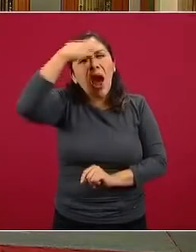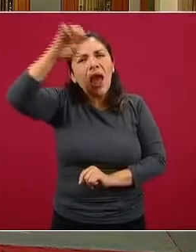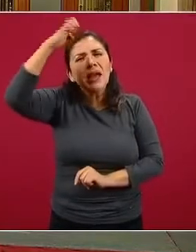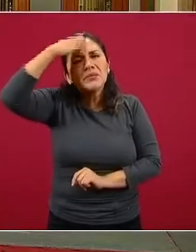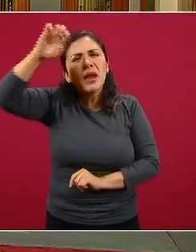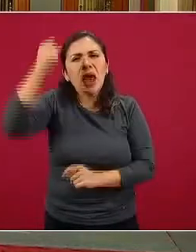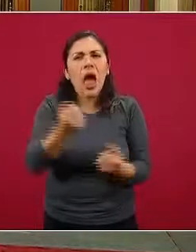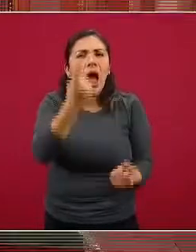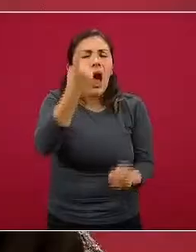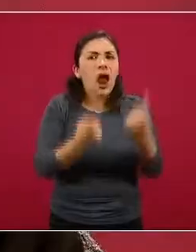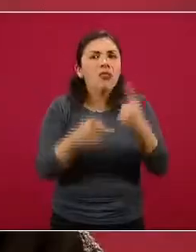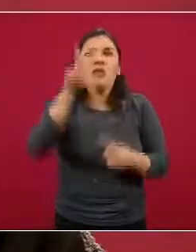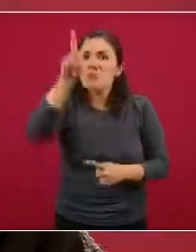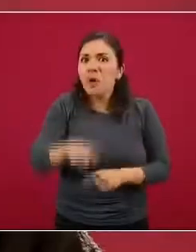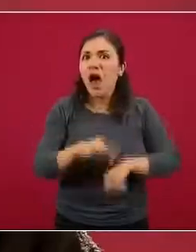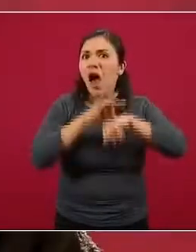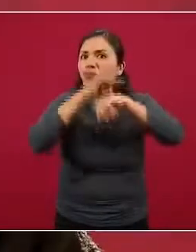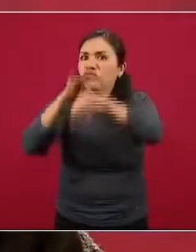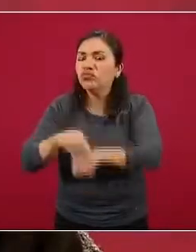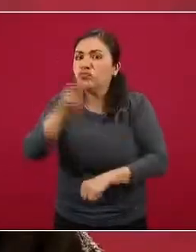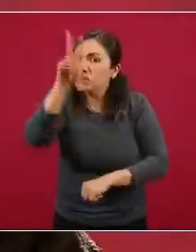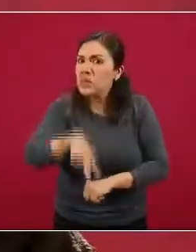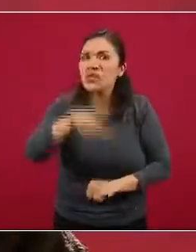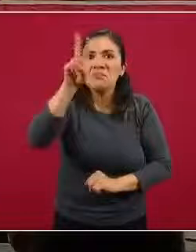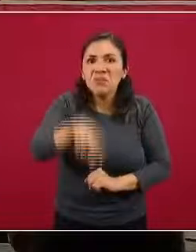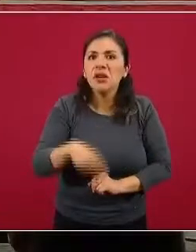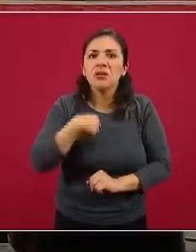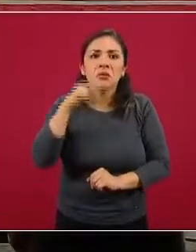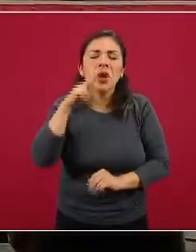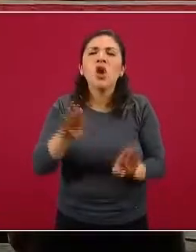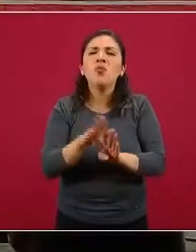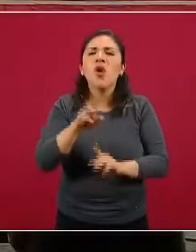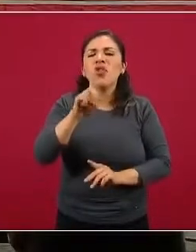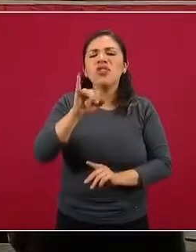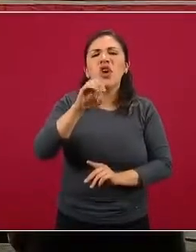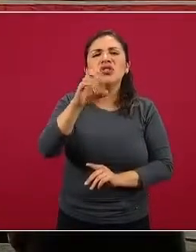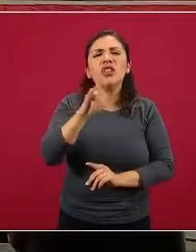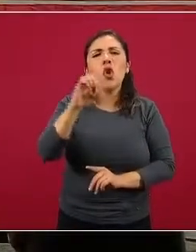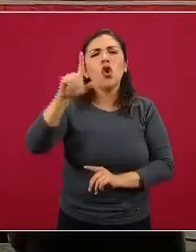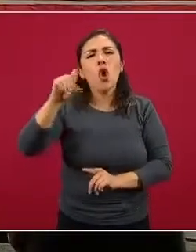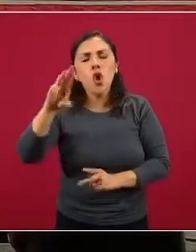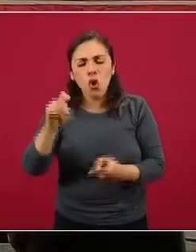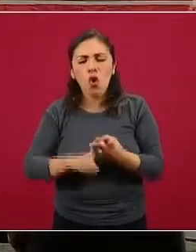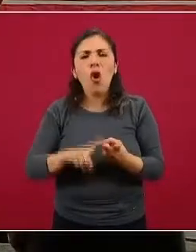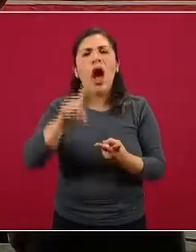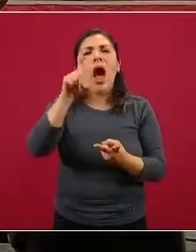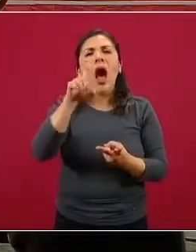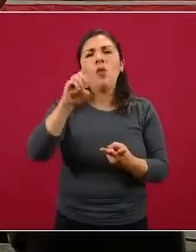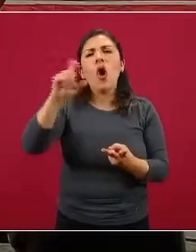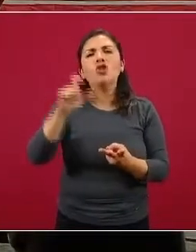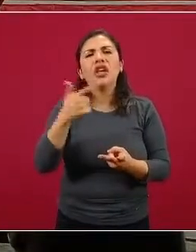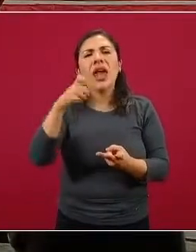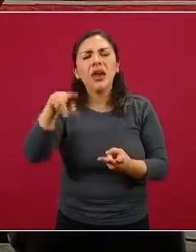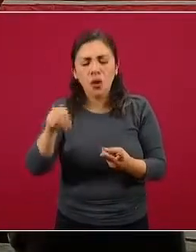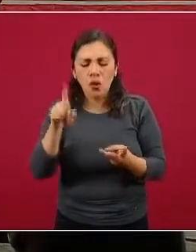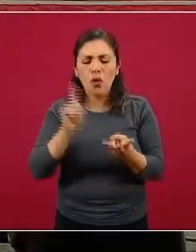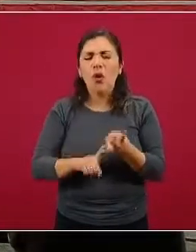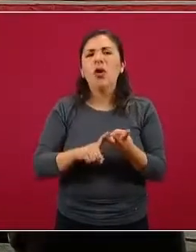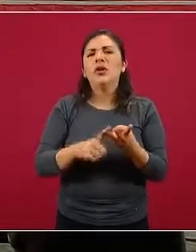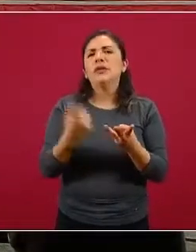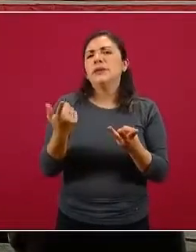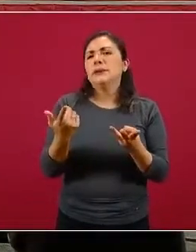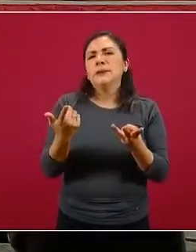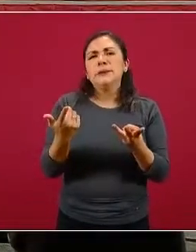experiencias referenciales un poco semejantes: dióxido de cloro, agua oxigenada ultrapurificada,